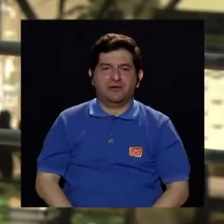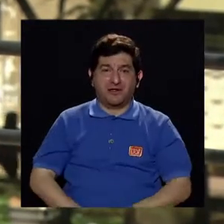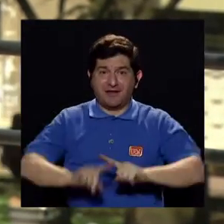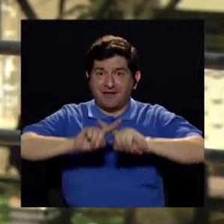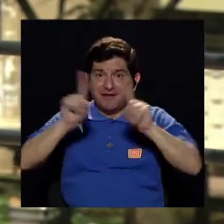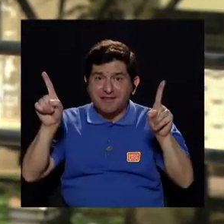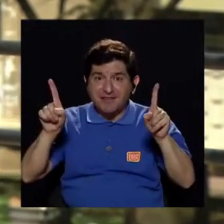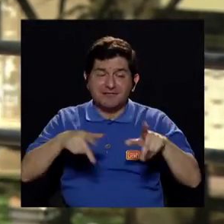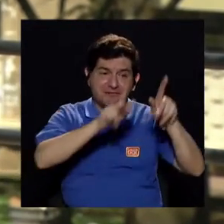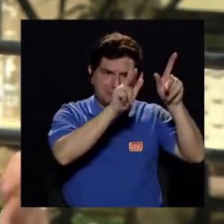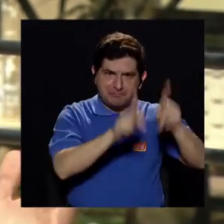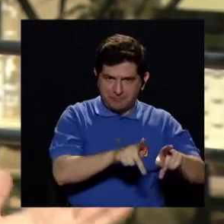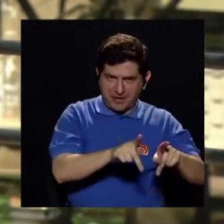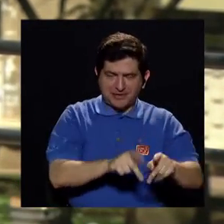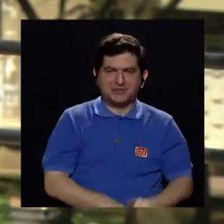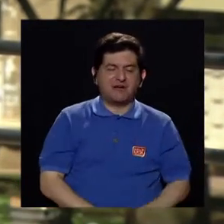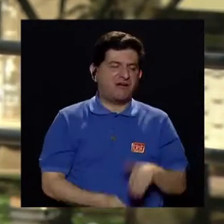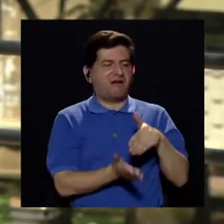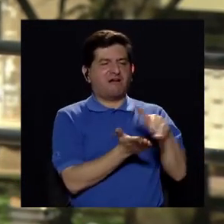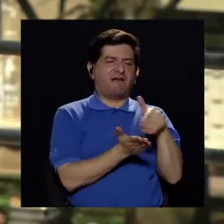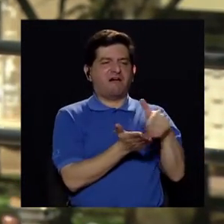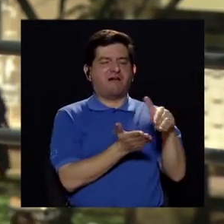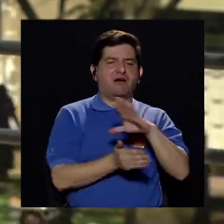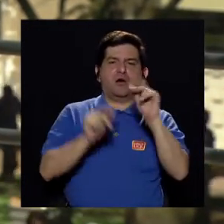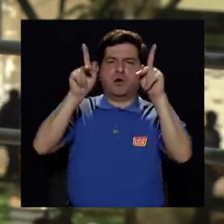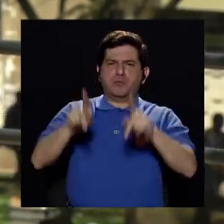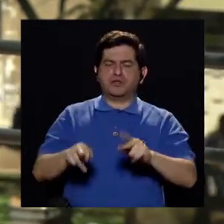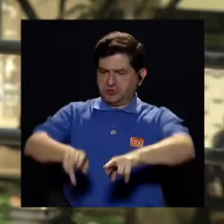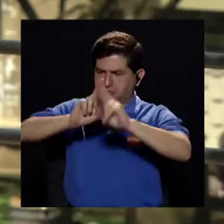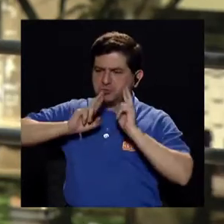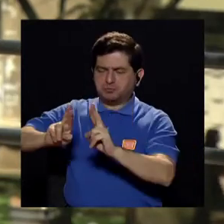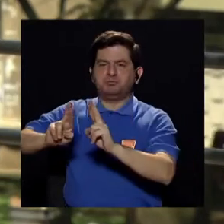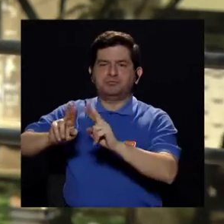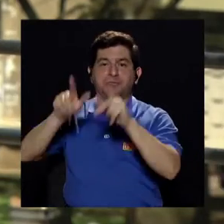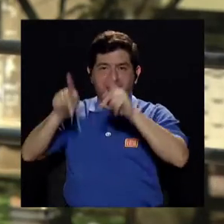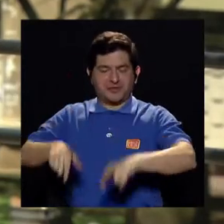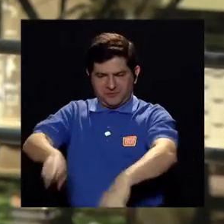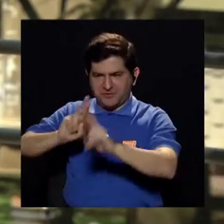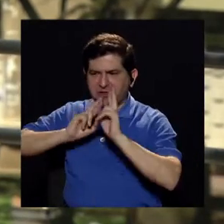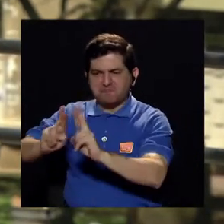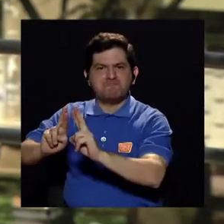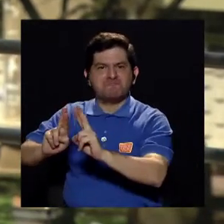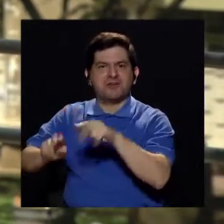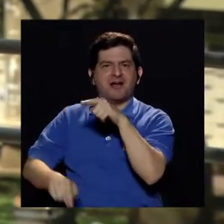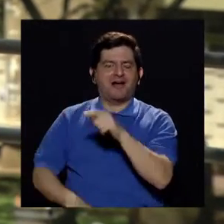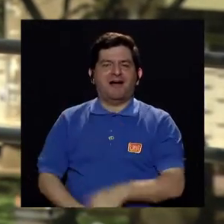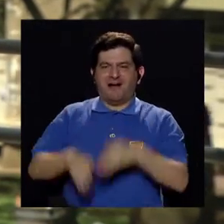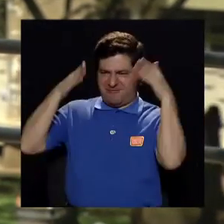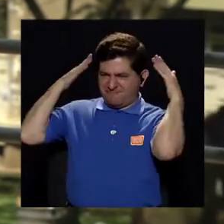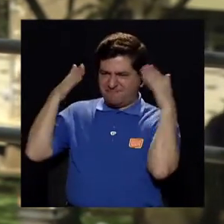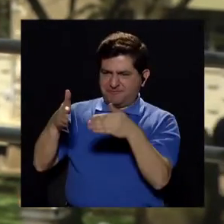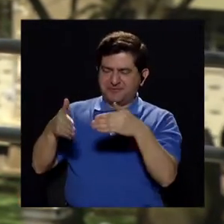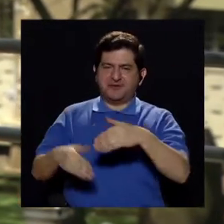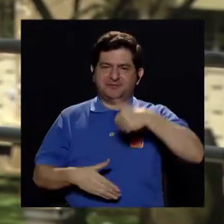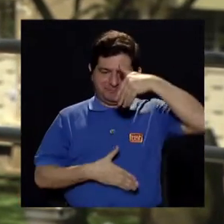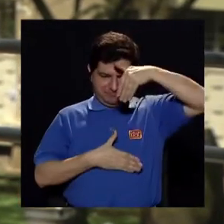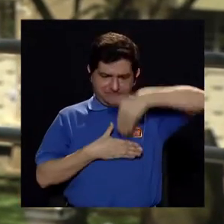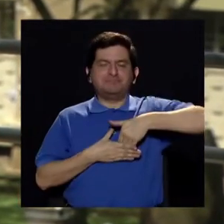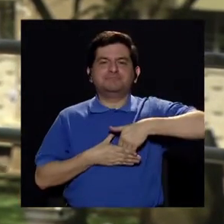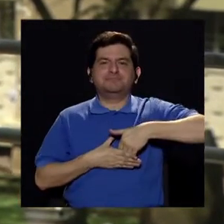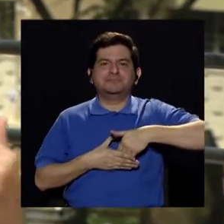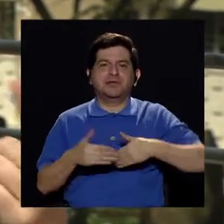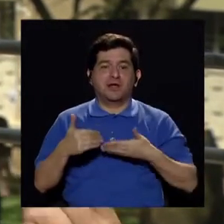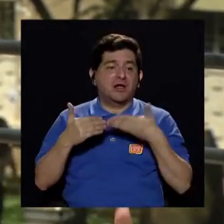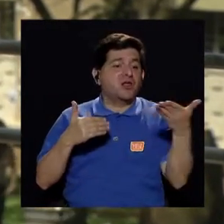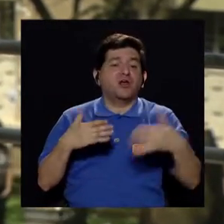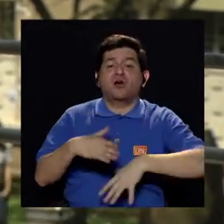única diferencia entre una persona que da excusas y una persona que da resultados. La que da resultados es la que se enfoca hacia adentro. y